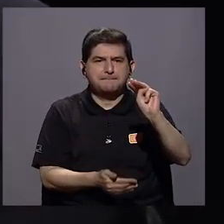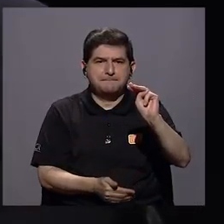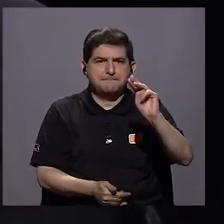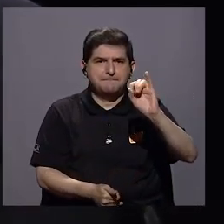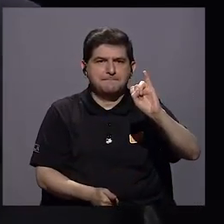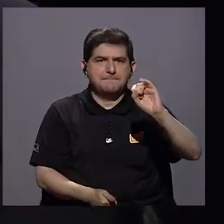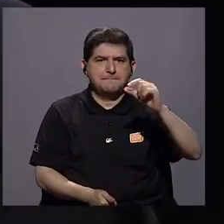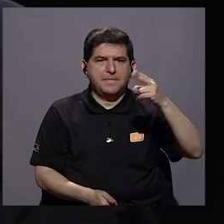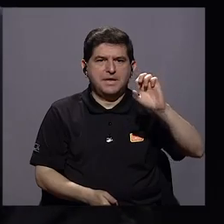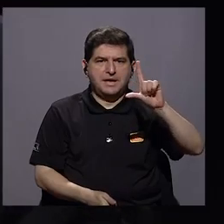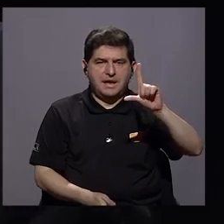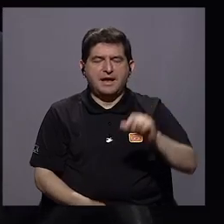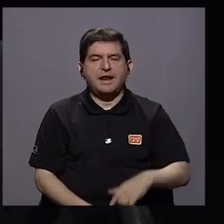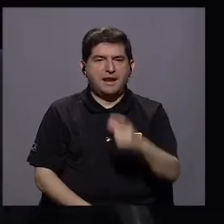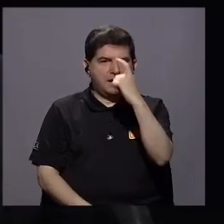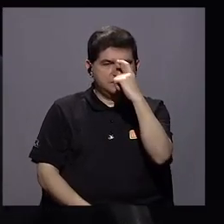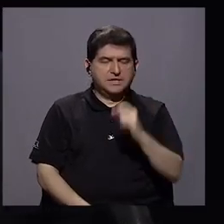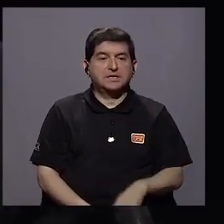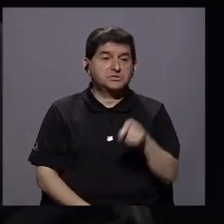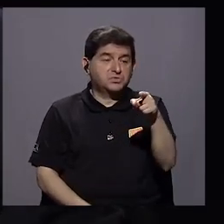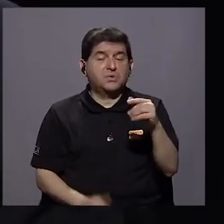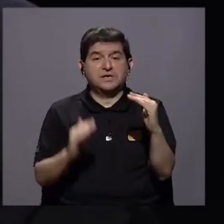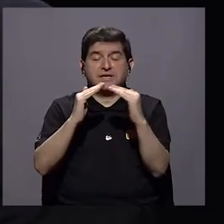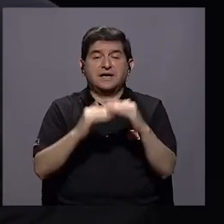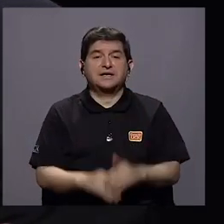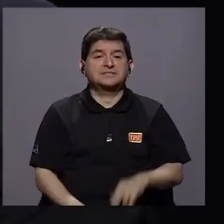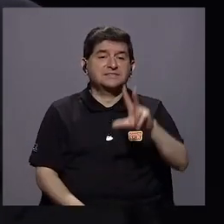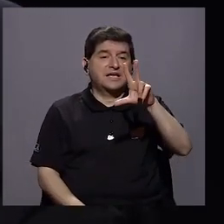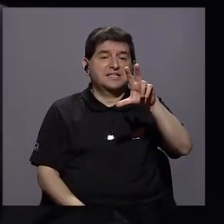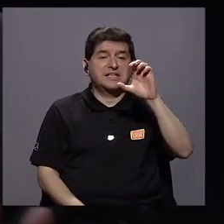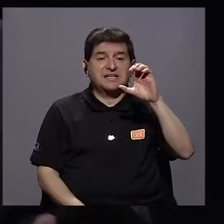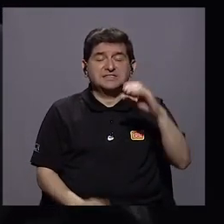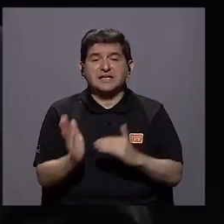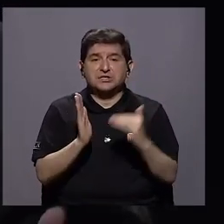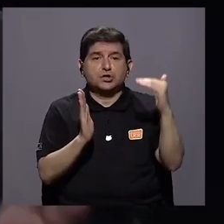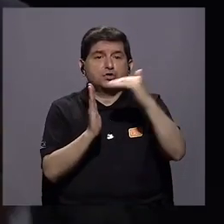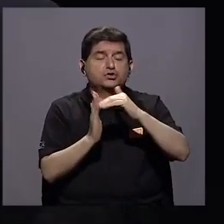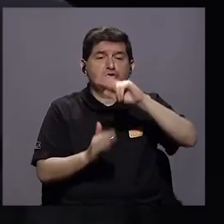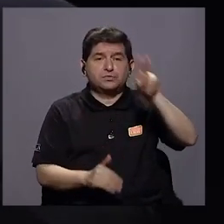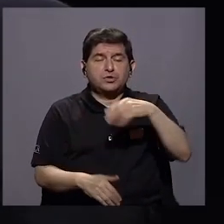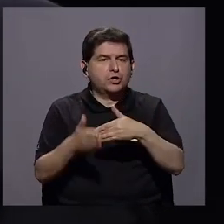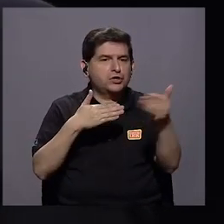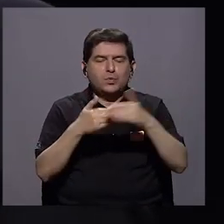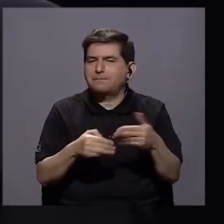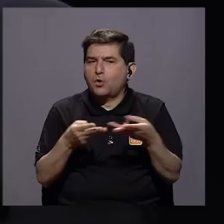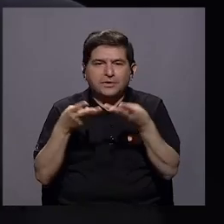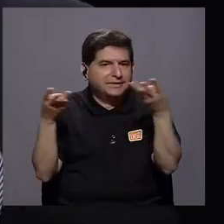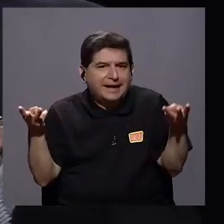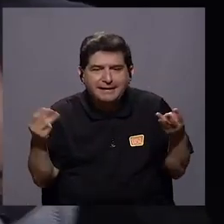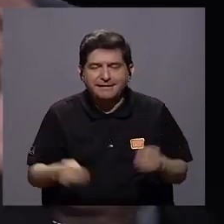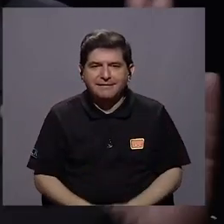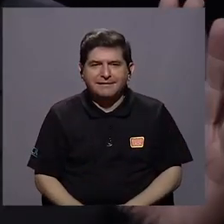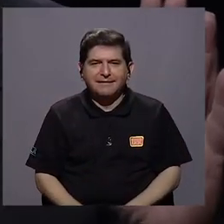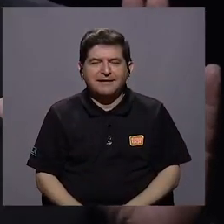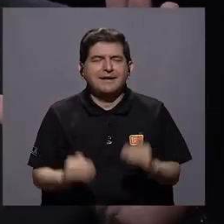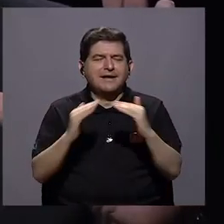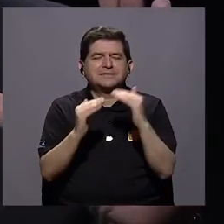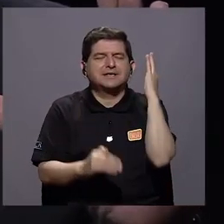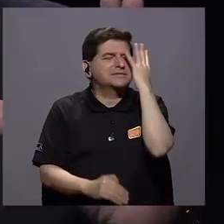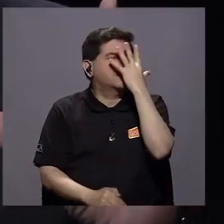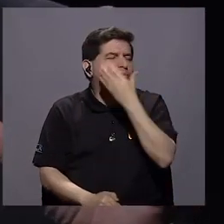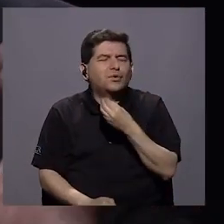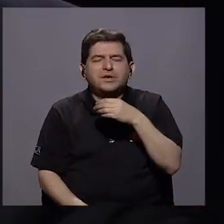para arriba, esas casas deben valer 300 millones de pesos, aunque sean de Bajareque, las lindas